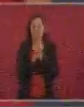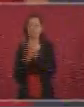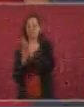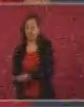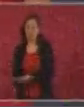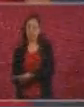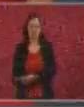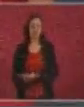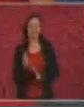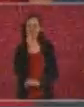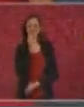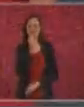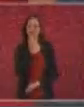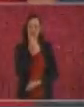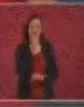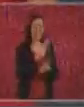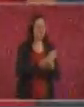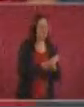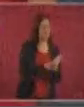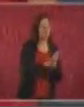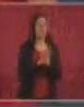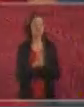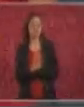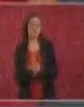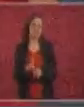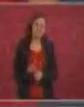riesgosa para el país si no se corrigen todas estas